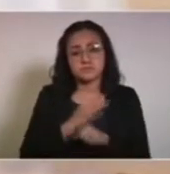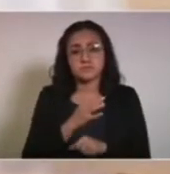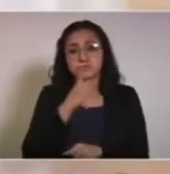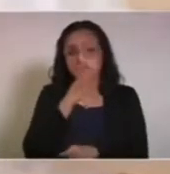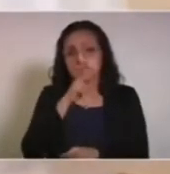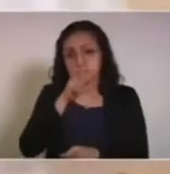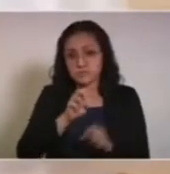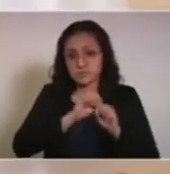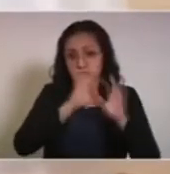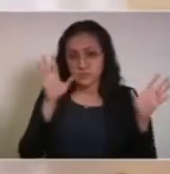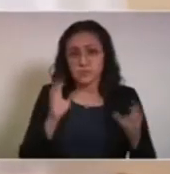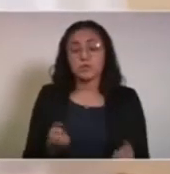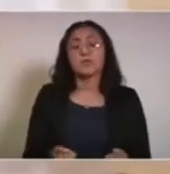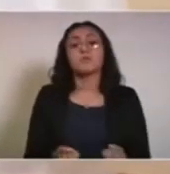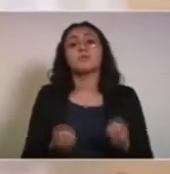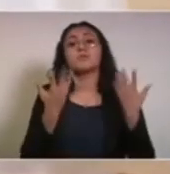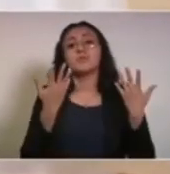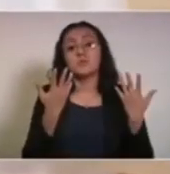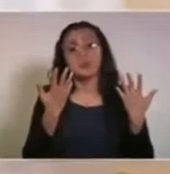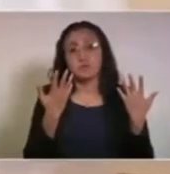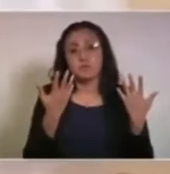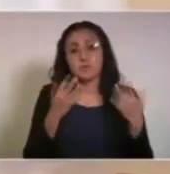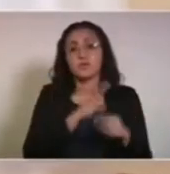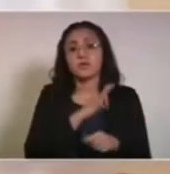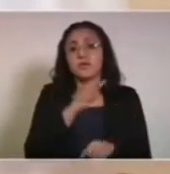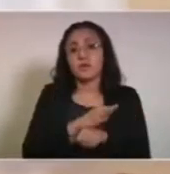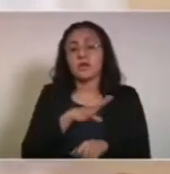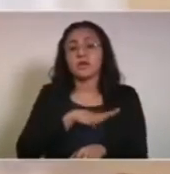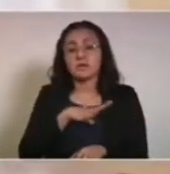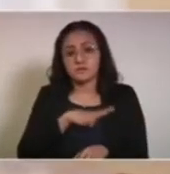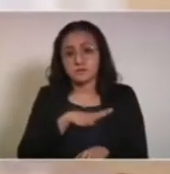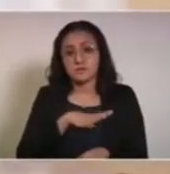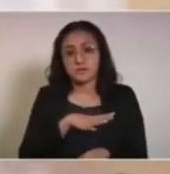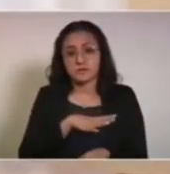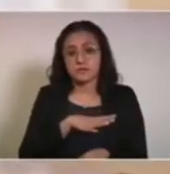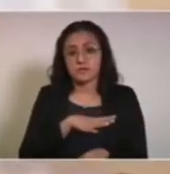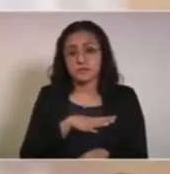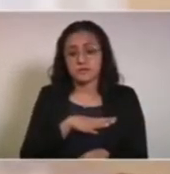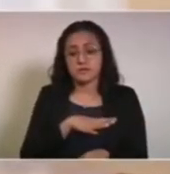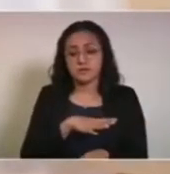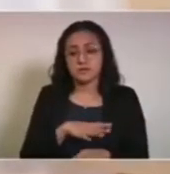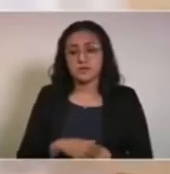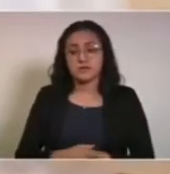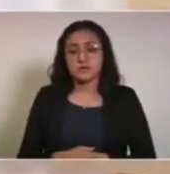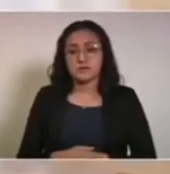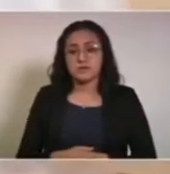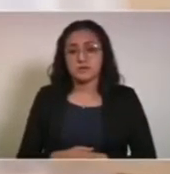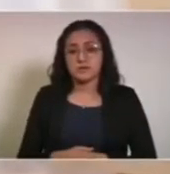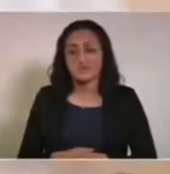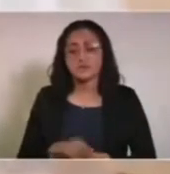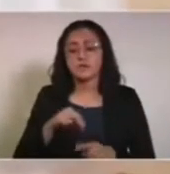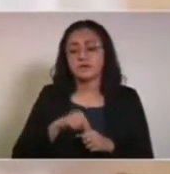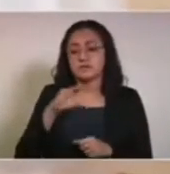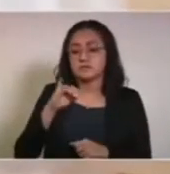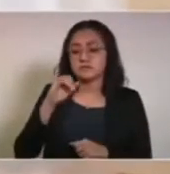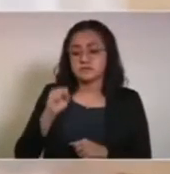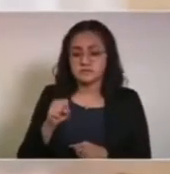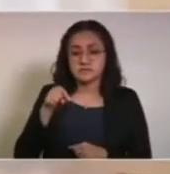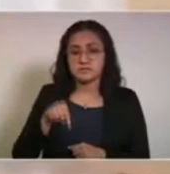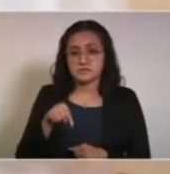claro cuántas en cuántas causas puede haber agua y habría en el cis